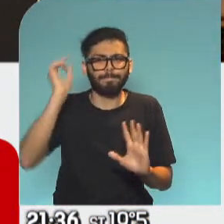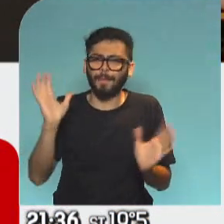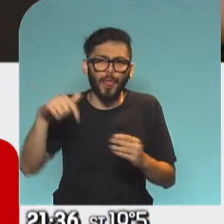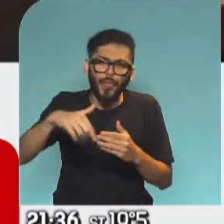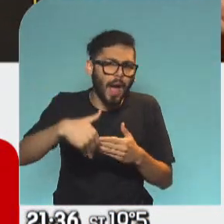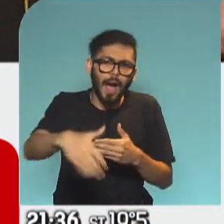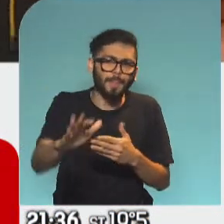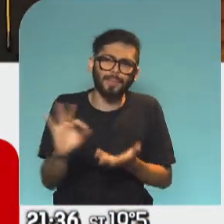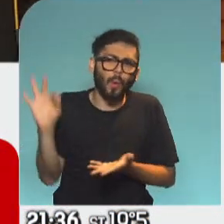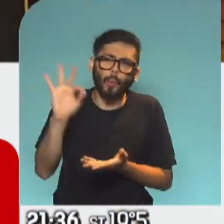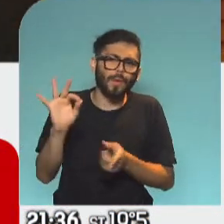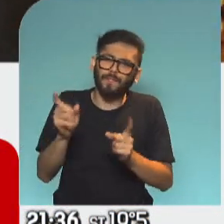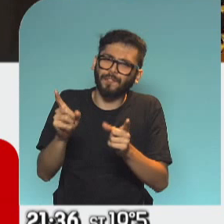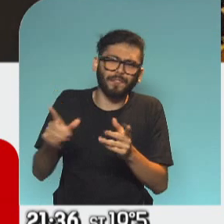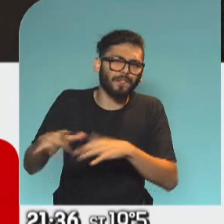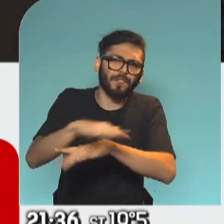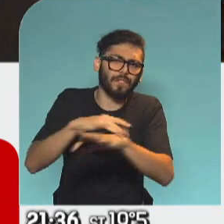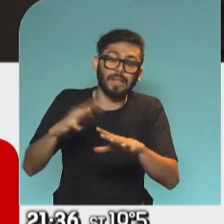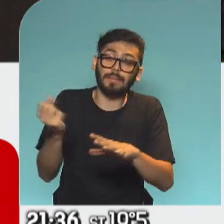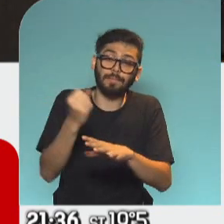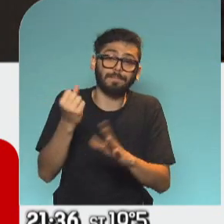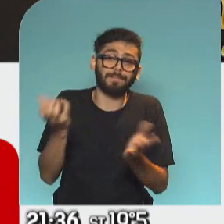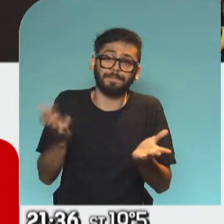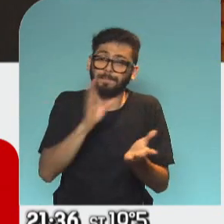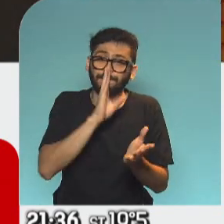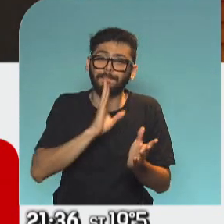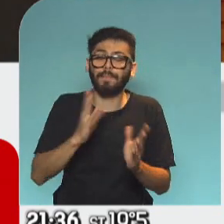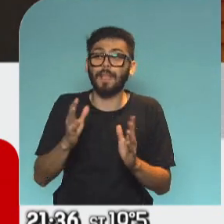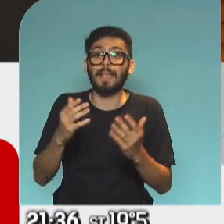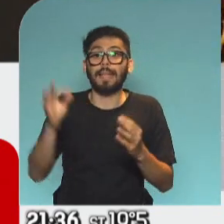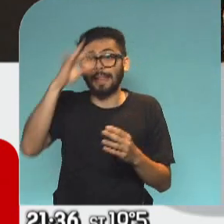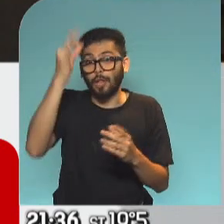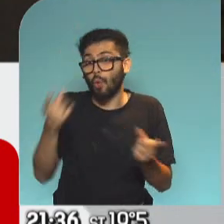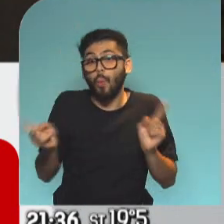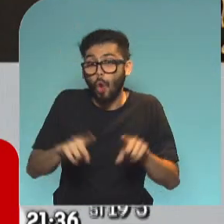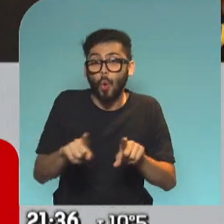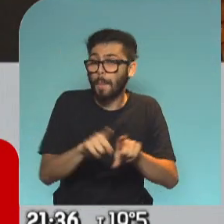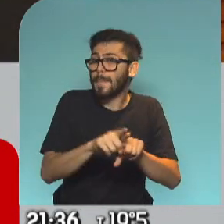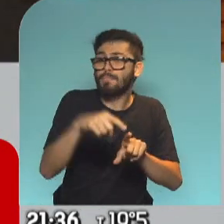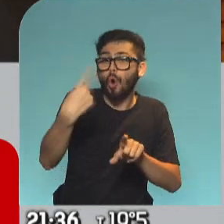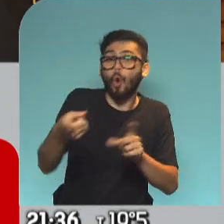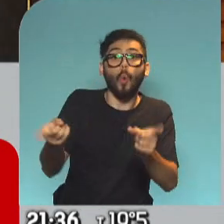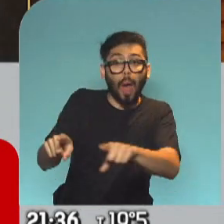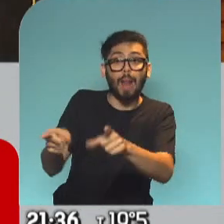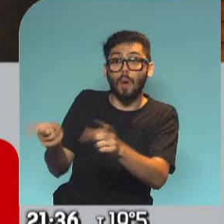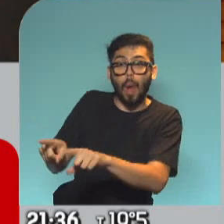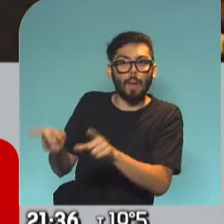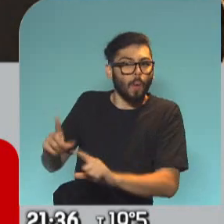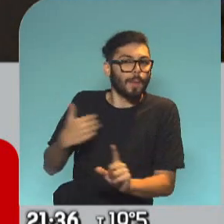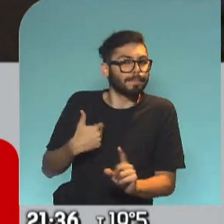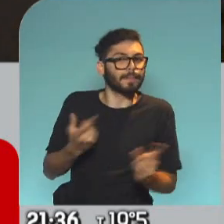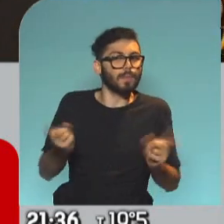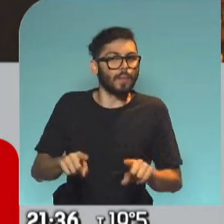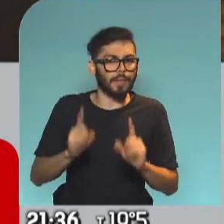acá para adelante todavía nos queda mucho tiempo y bueno, por supuesto que la actividad teatral tiene que volver de la misma manera que volvió todo.